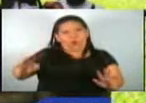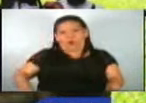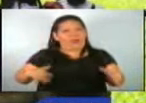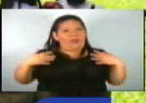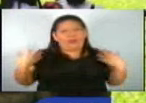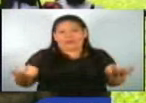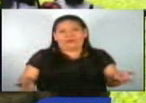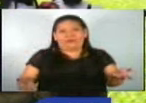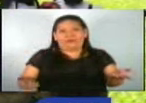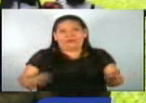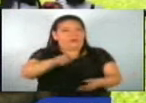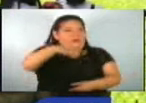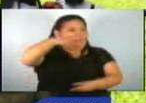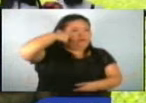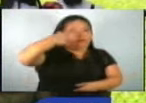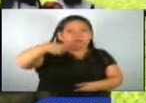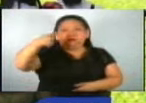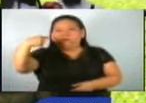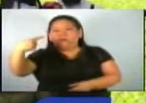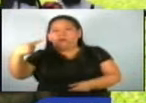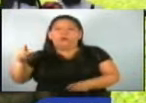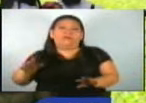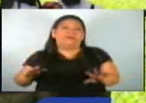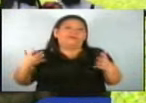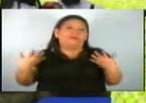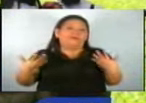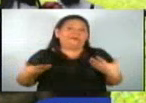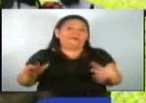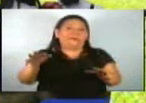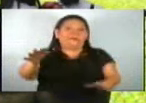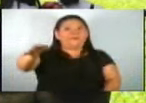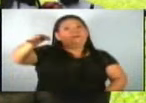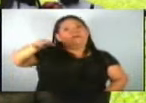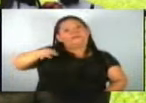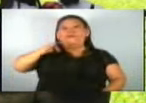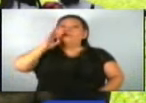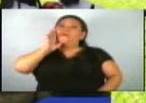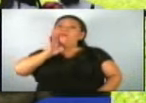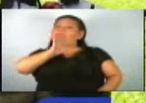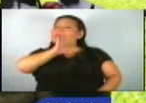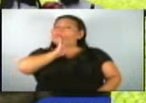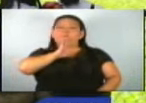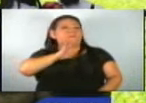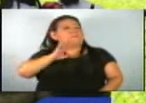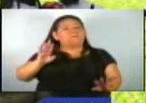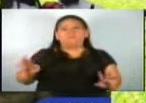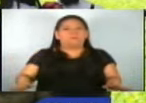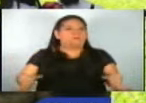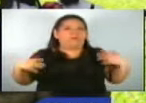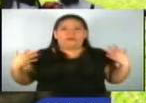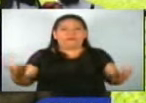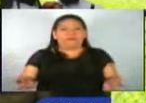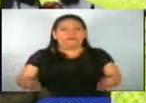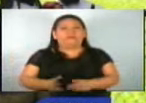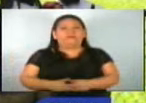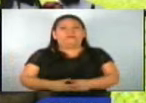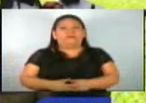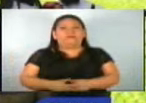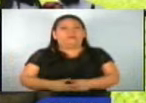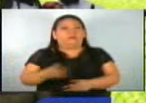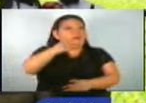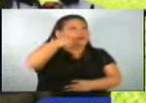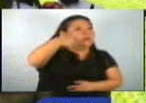más que ellos busquen, a veces salen ya de bachillerato y no se puede hallar